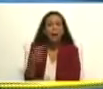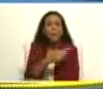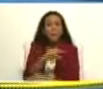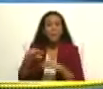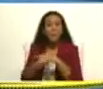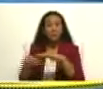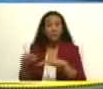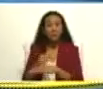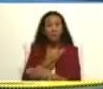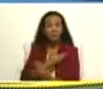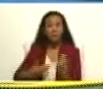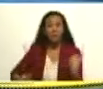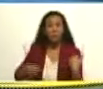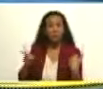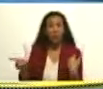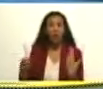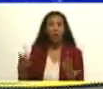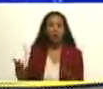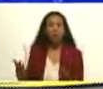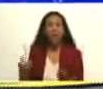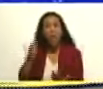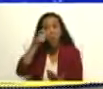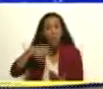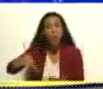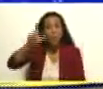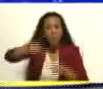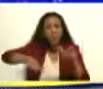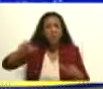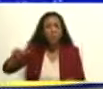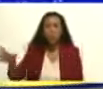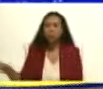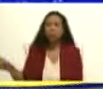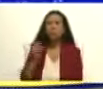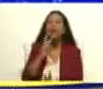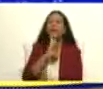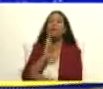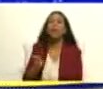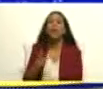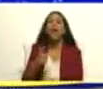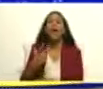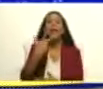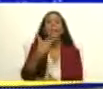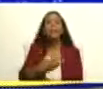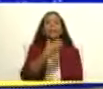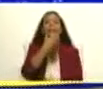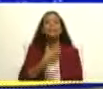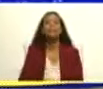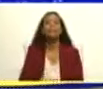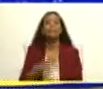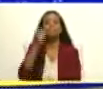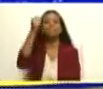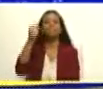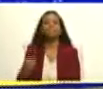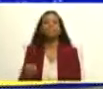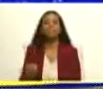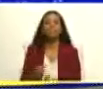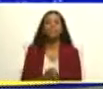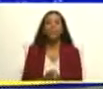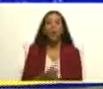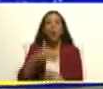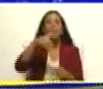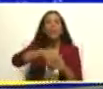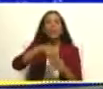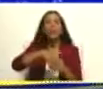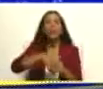presidente de Guyana, el pueblo de Venezuela se la va a responder el domingo 3 de diciembre con